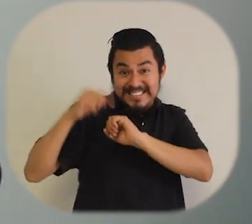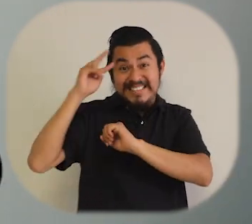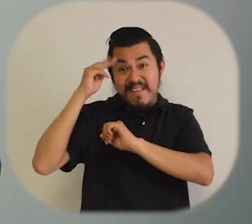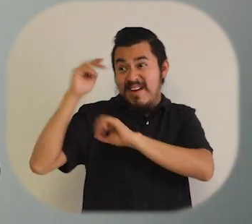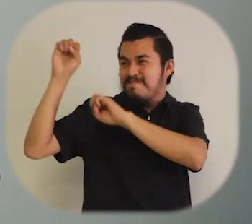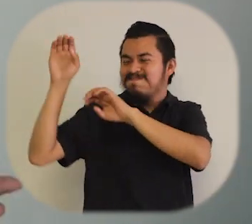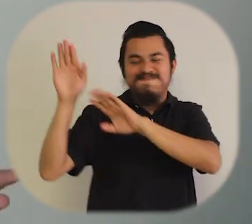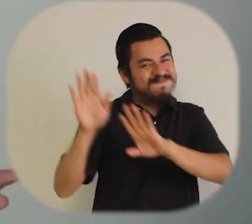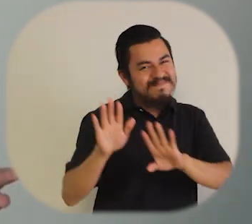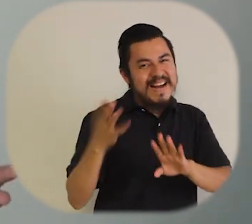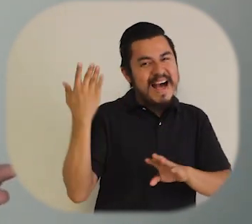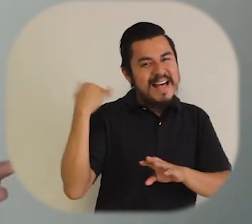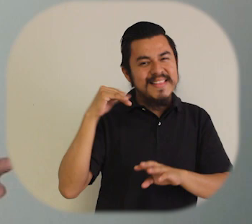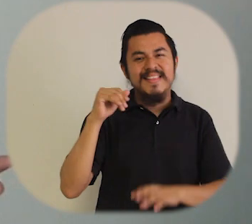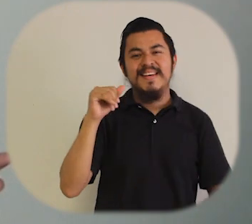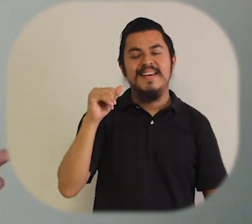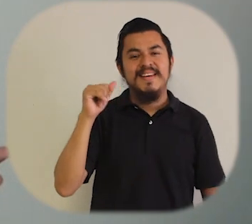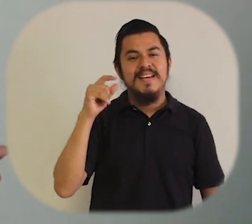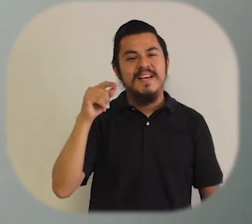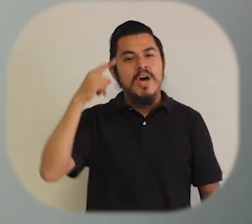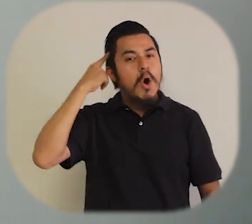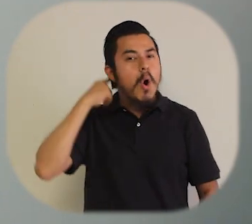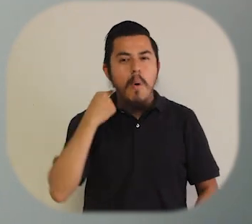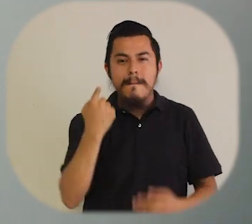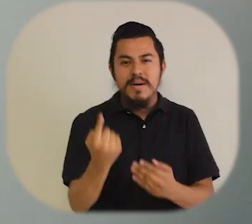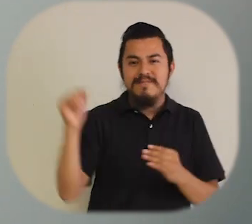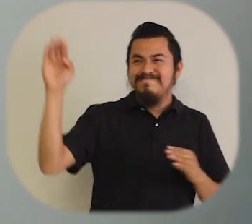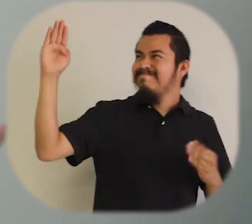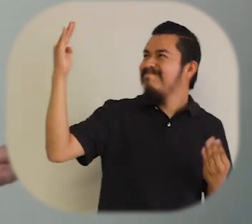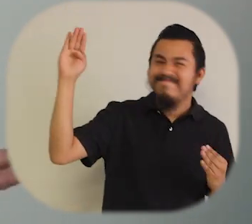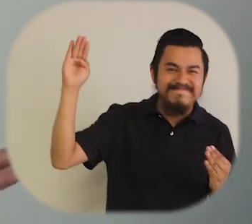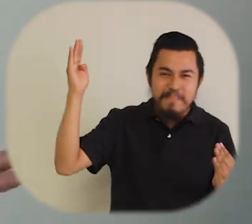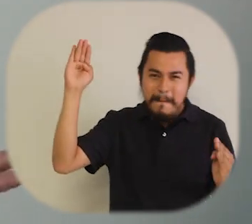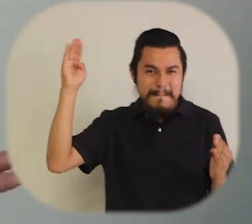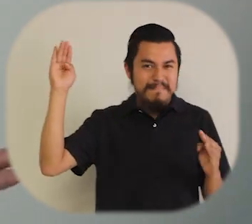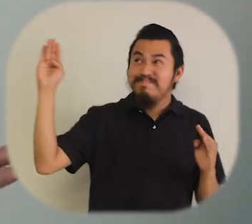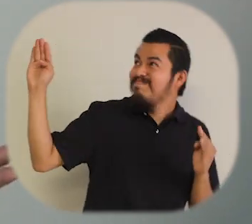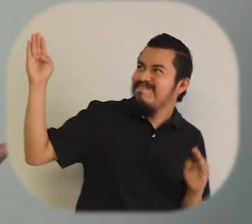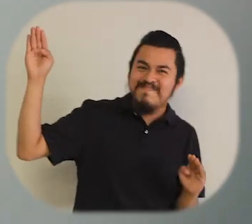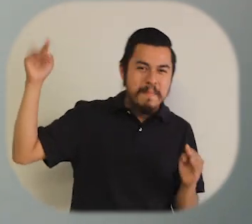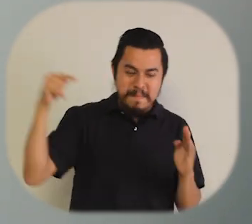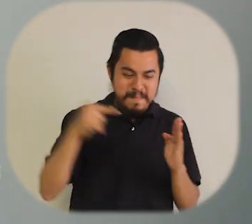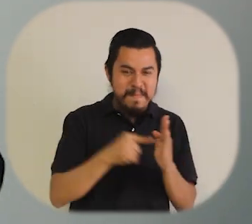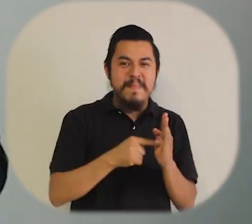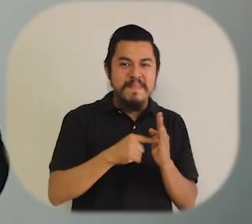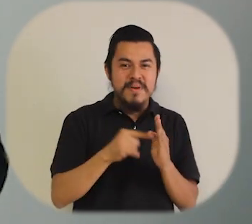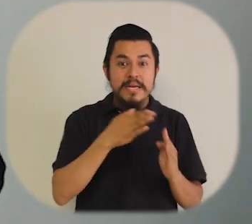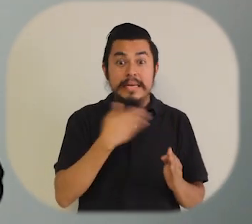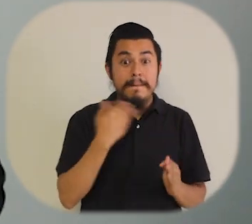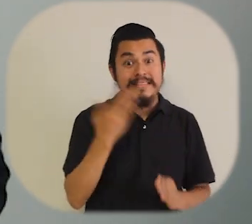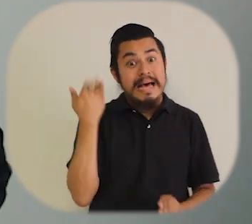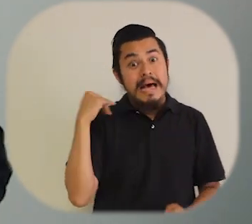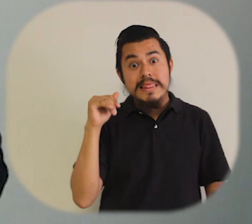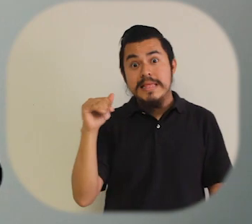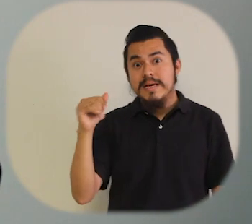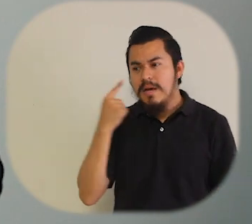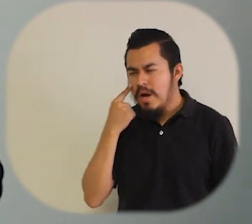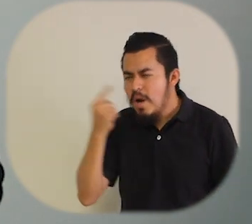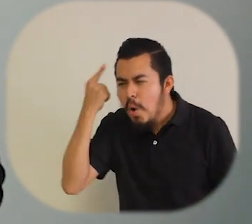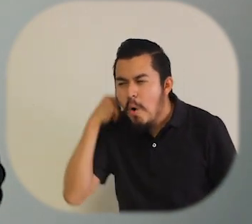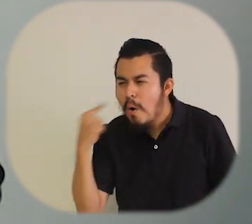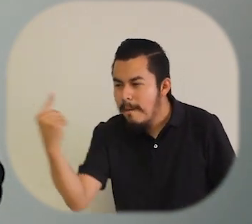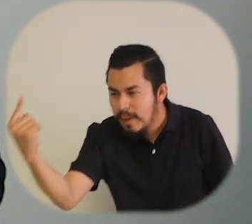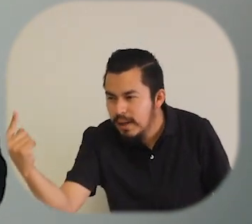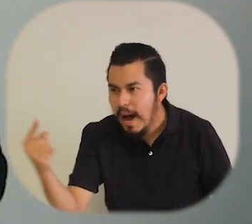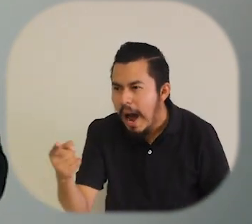el hombre fuera imagen y semejanza de Dios, también podemos decir que viendo al hombre, la creación podía ver a Dios. No